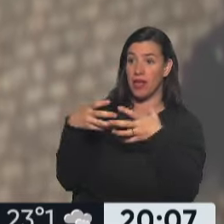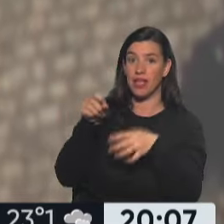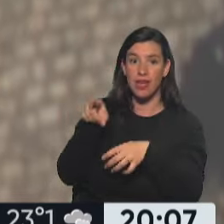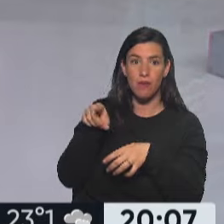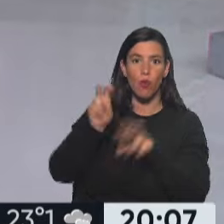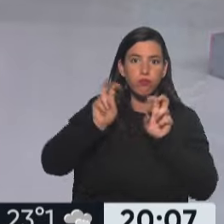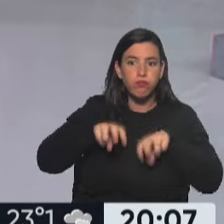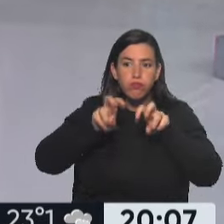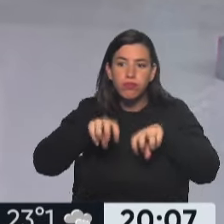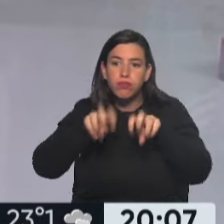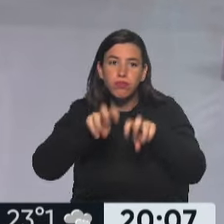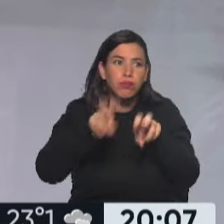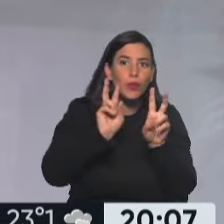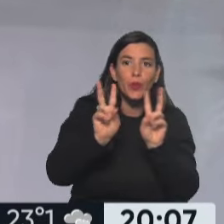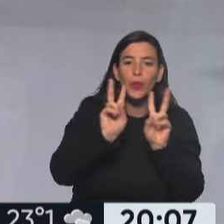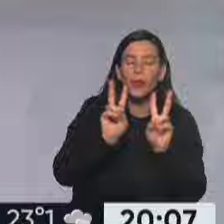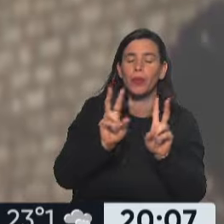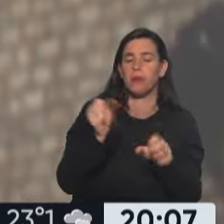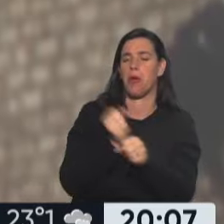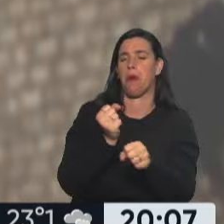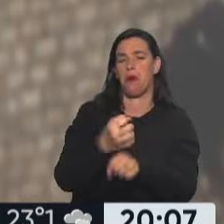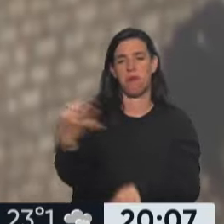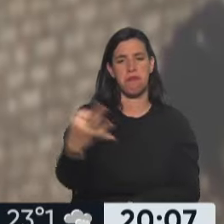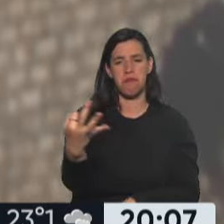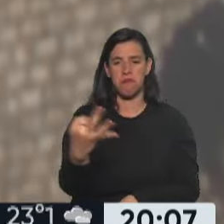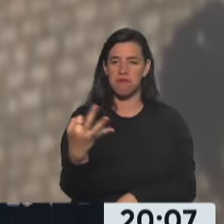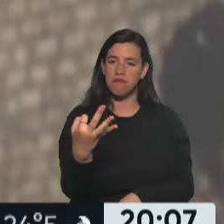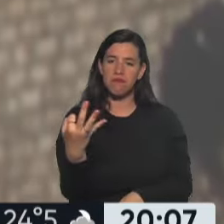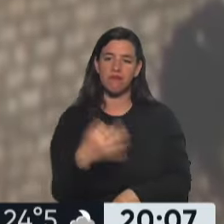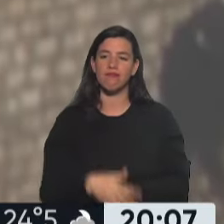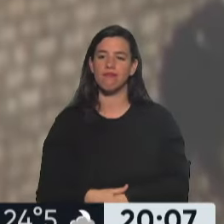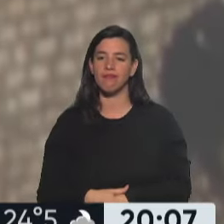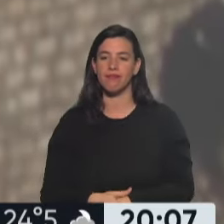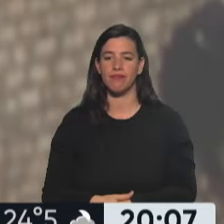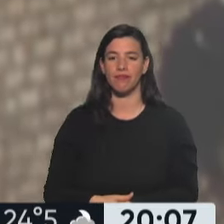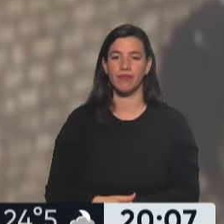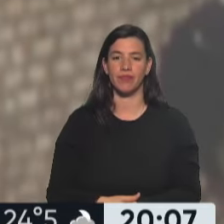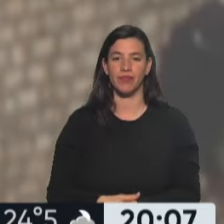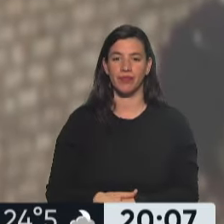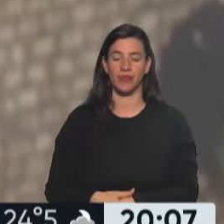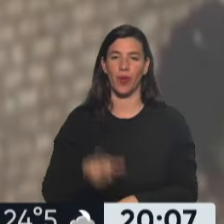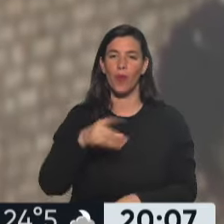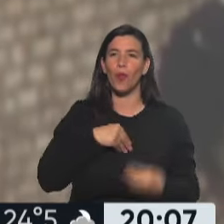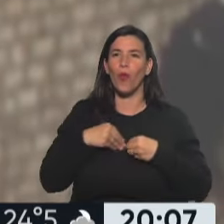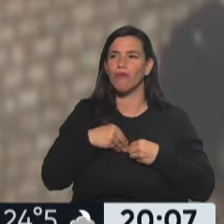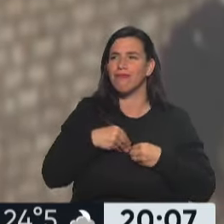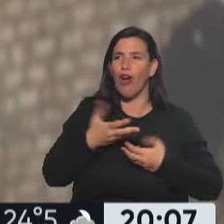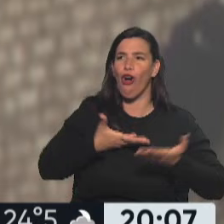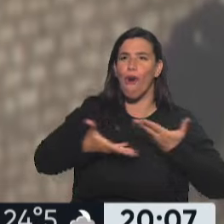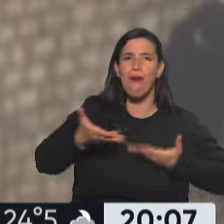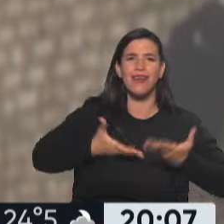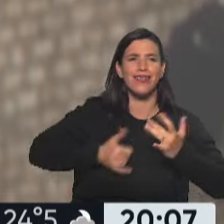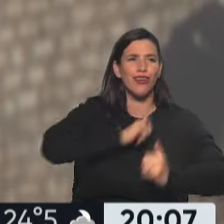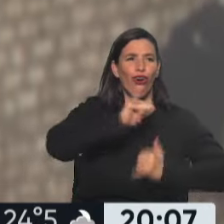noticiero. Extraordinario trabajo, Alfredo, como para empezar a compartir algunas sensaciones después de ver